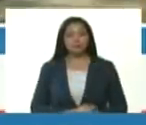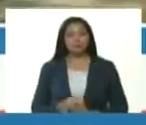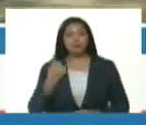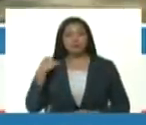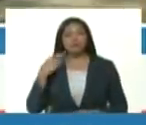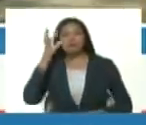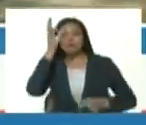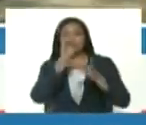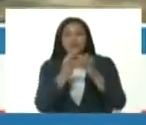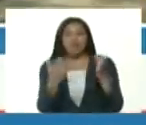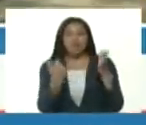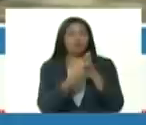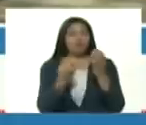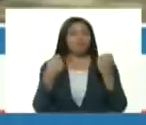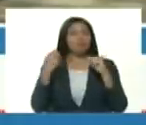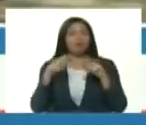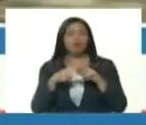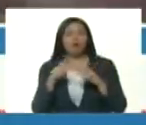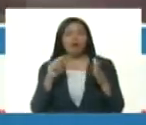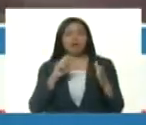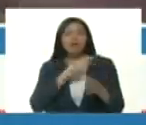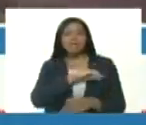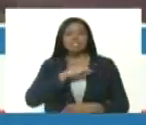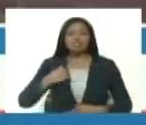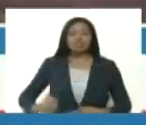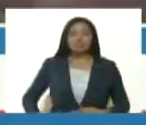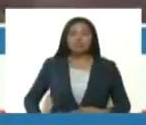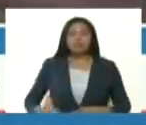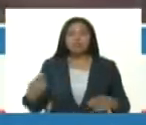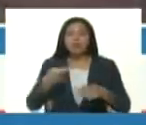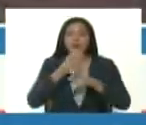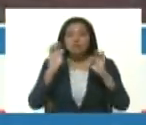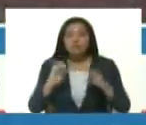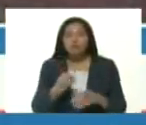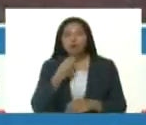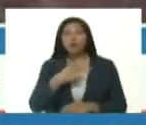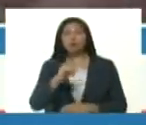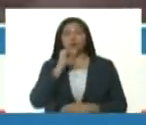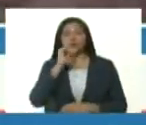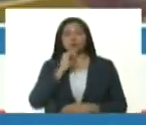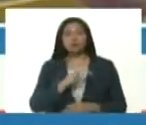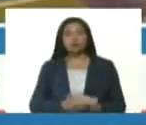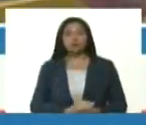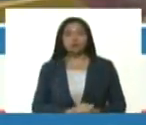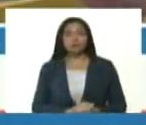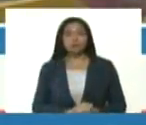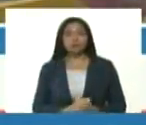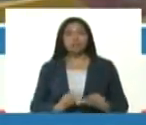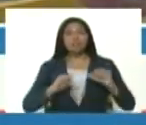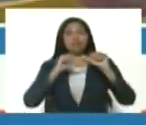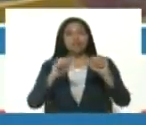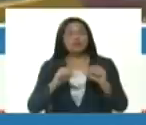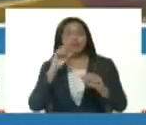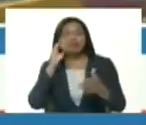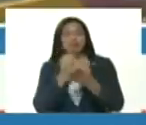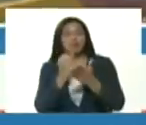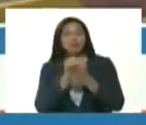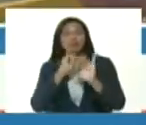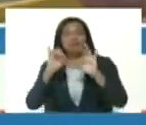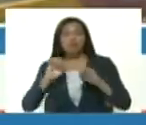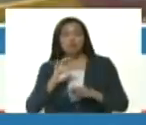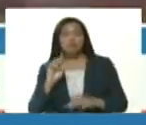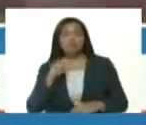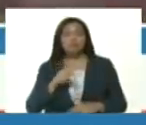en las vacunas que está preparando la China. Hay buenas noticias del avance en las pruebas de esas vacunas,